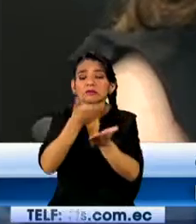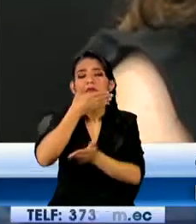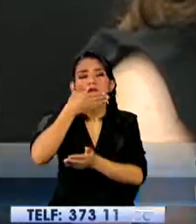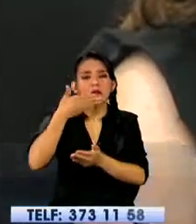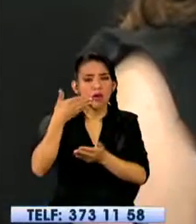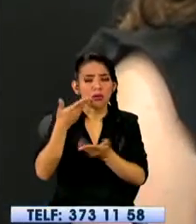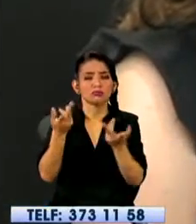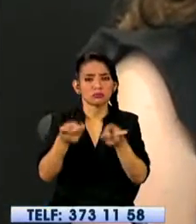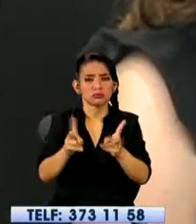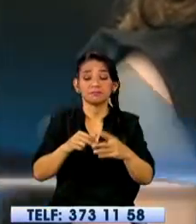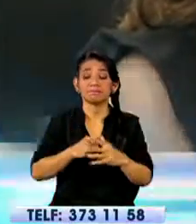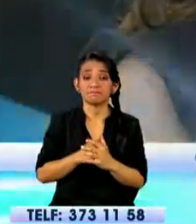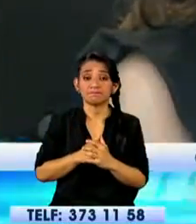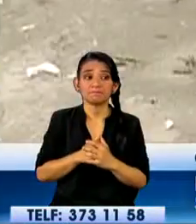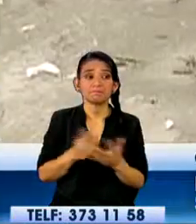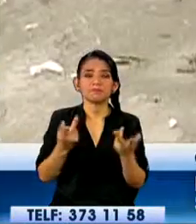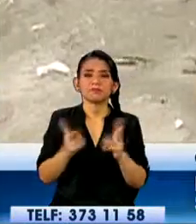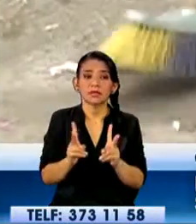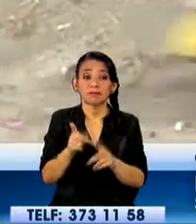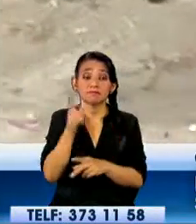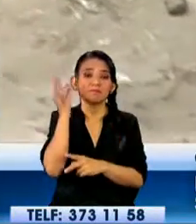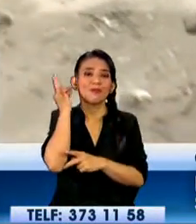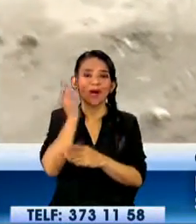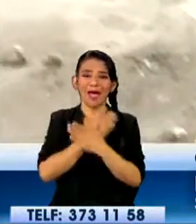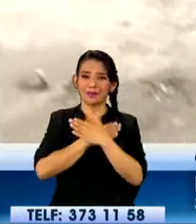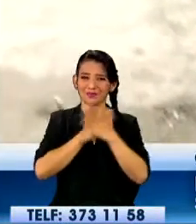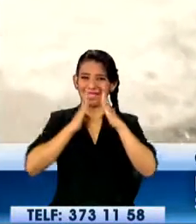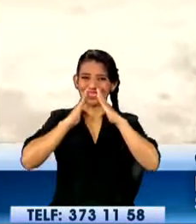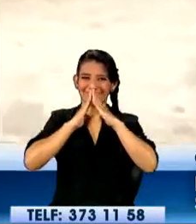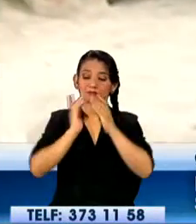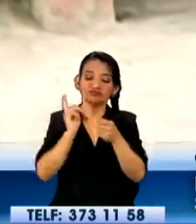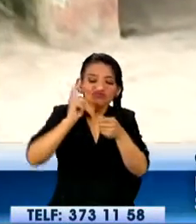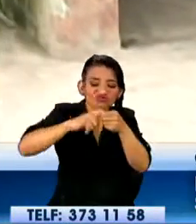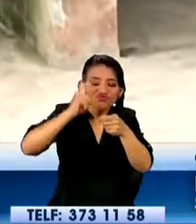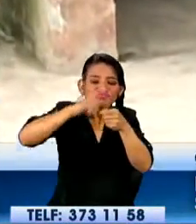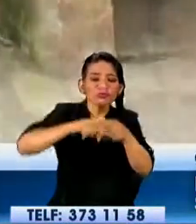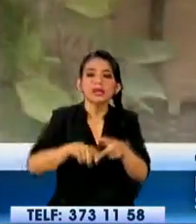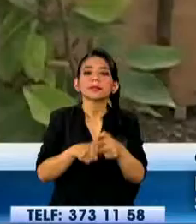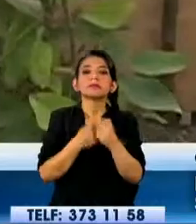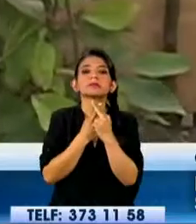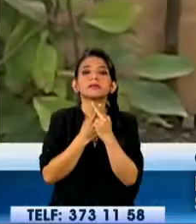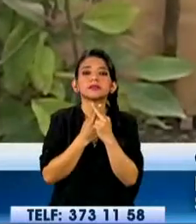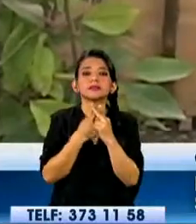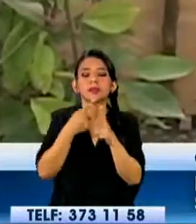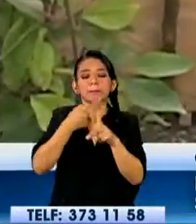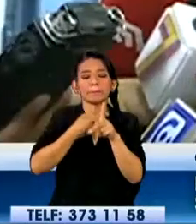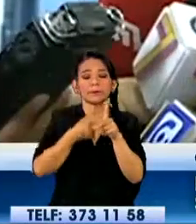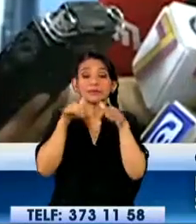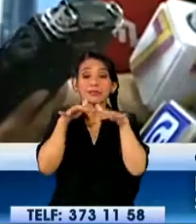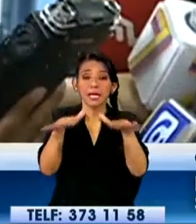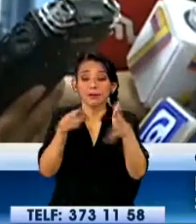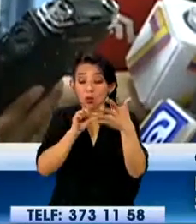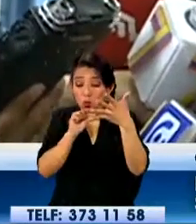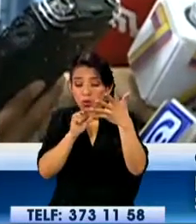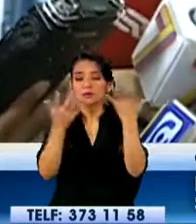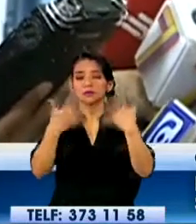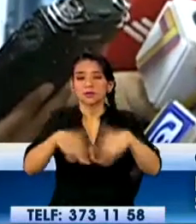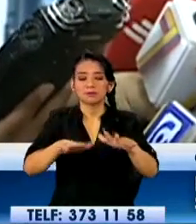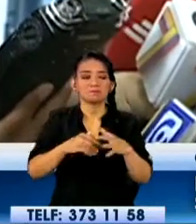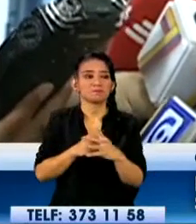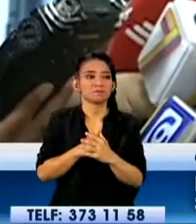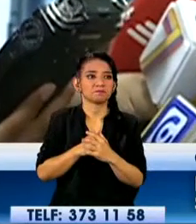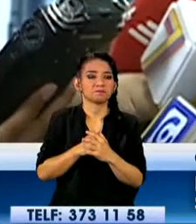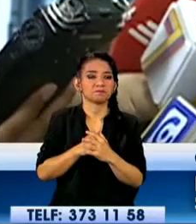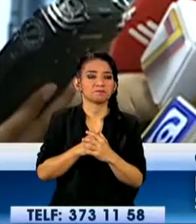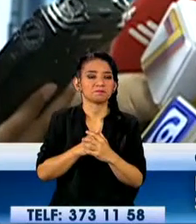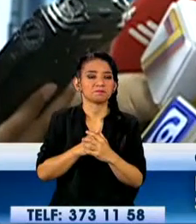Se analizó también la implementación de la afiliación de las amas de casa, proceso que iniciará a finales del mes de septiembre. El sistema está